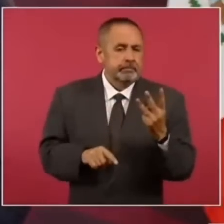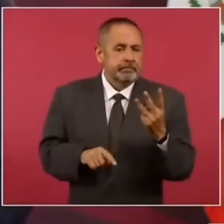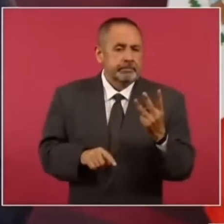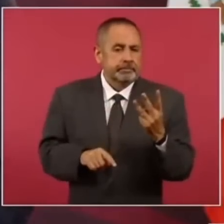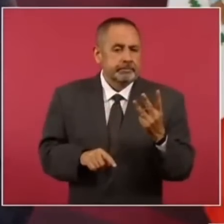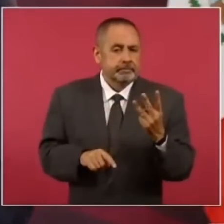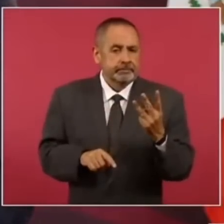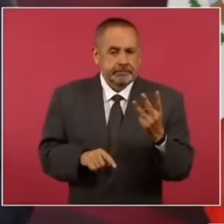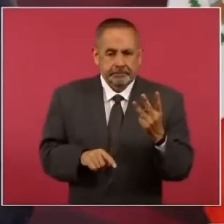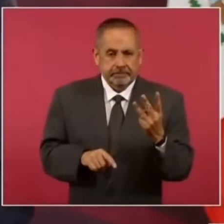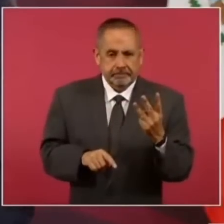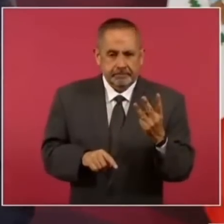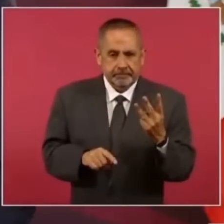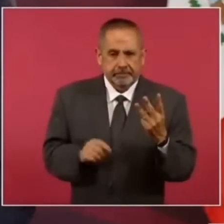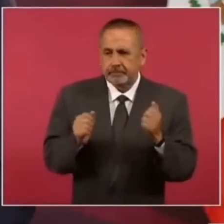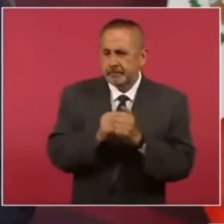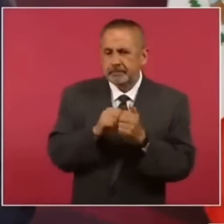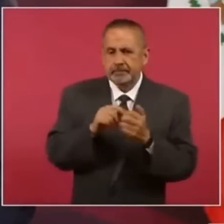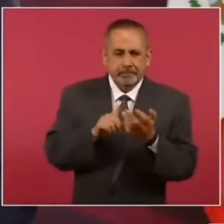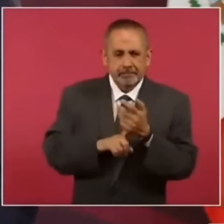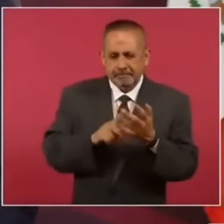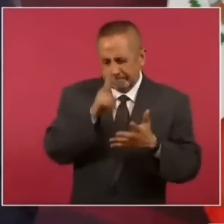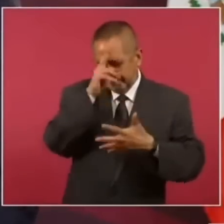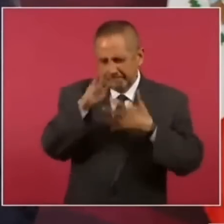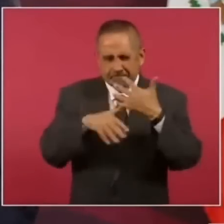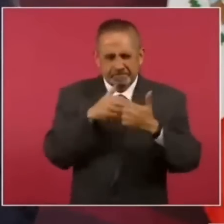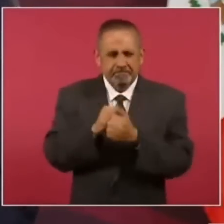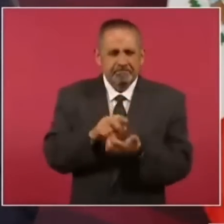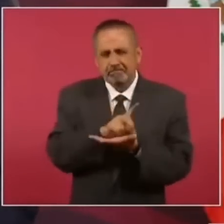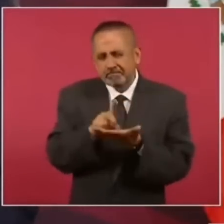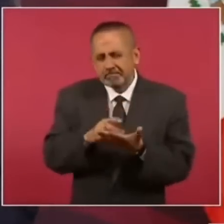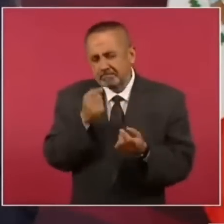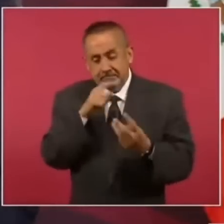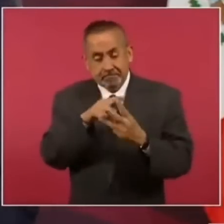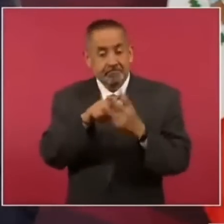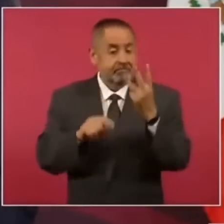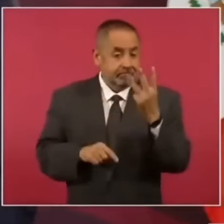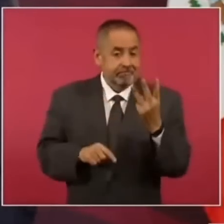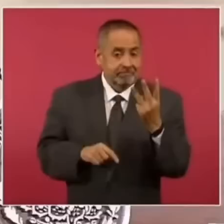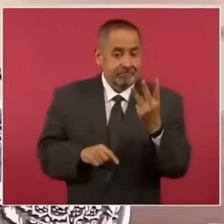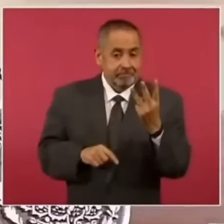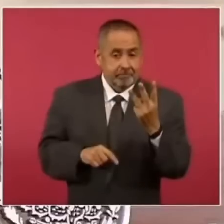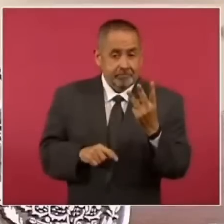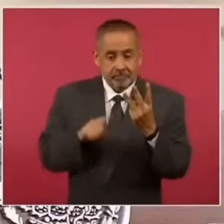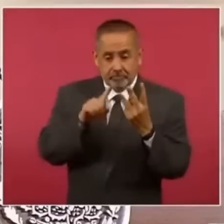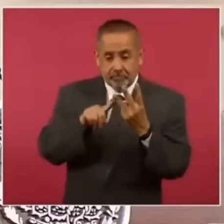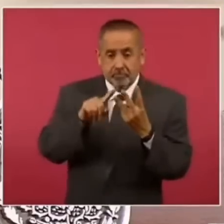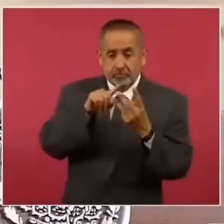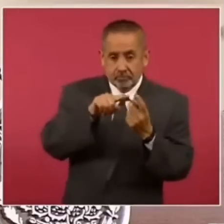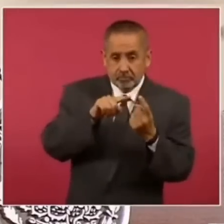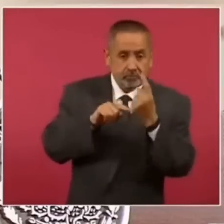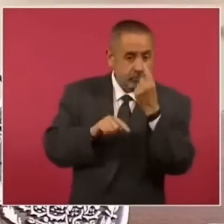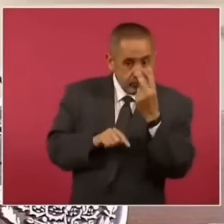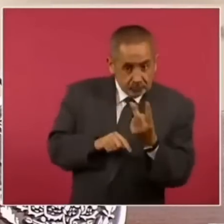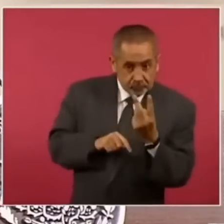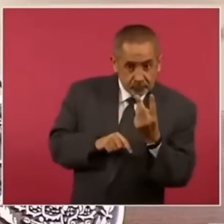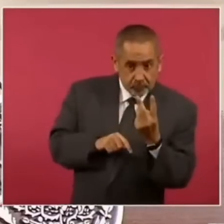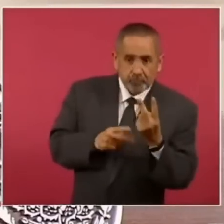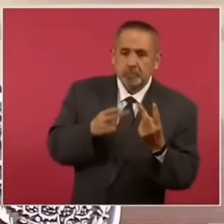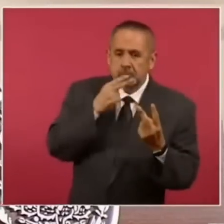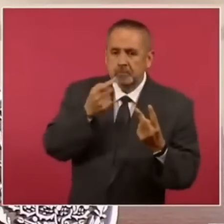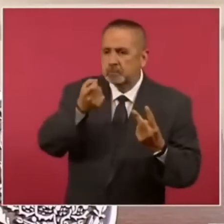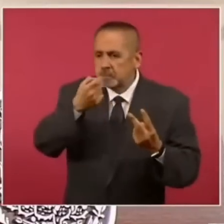vinculados a violencia y a drogas, de cada 3, 2 son consumidores.